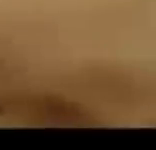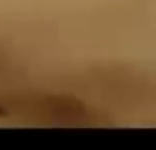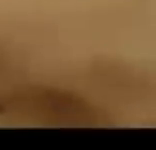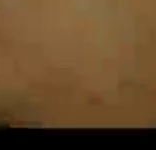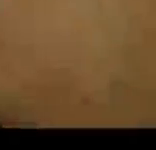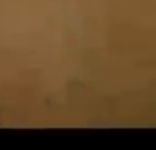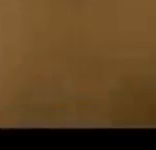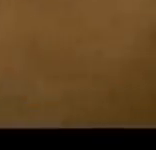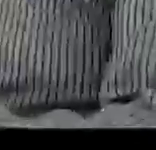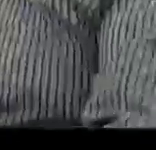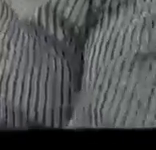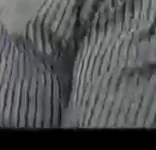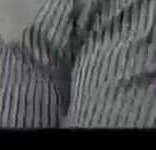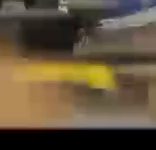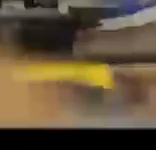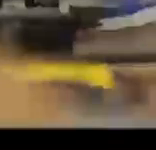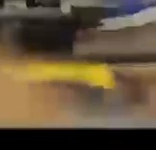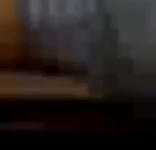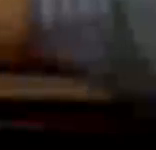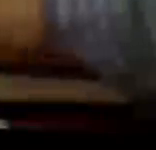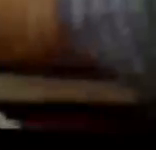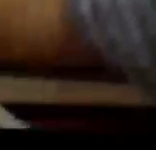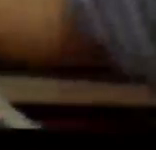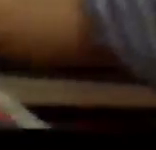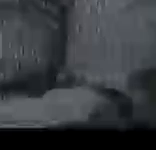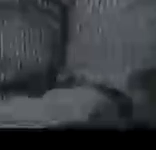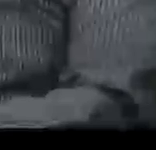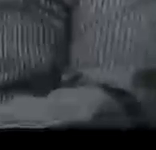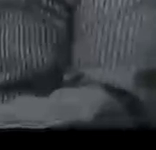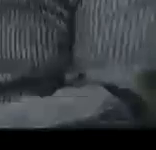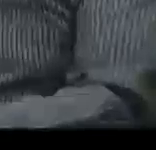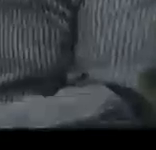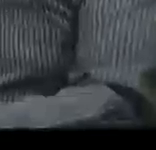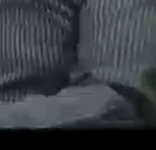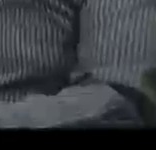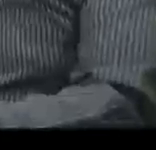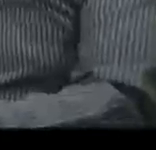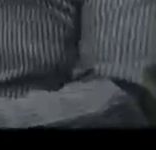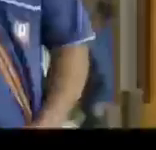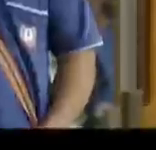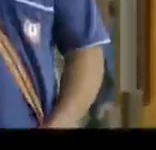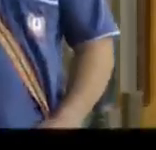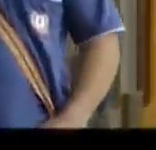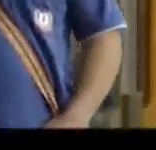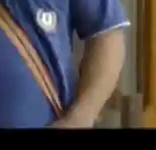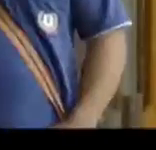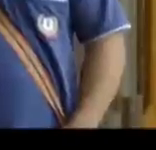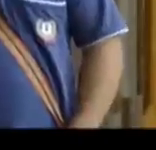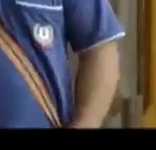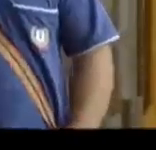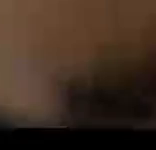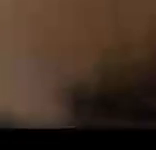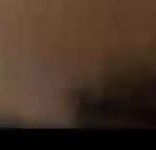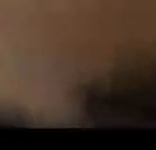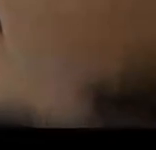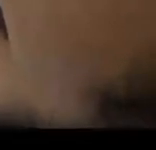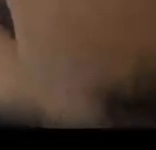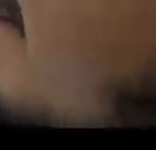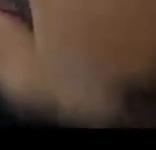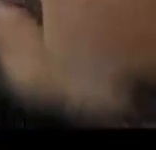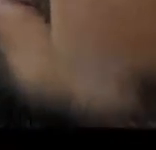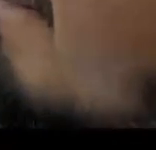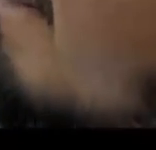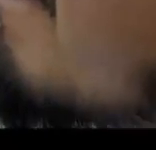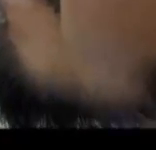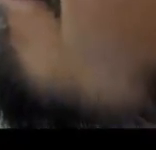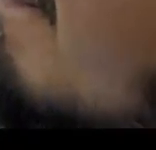y brindada a la ciudadanía para el uso de ellos. Generar tecnología desde Loja para el mundo. Siento que se está logrando algo y